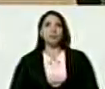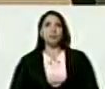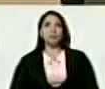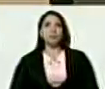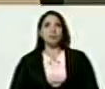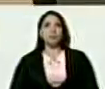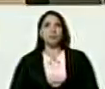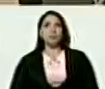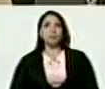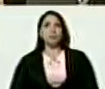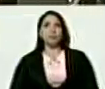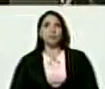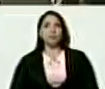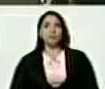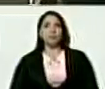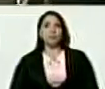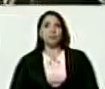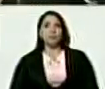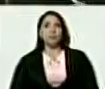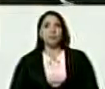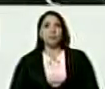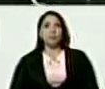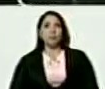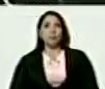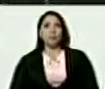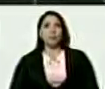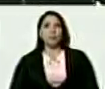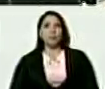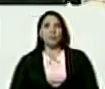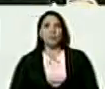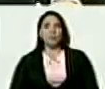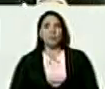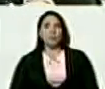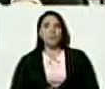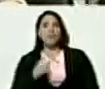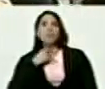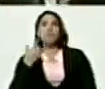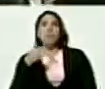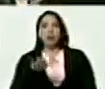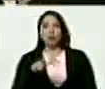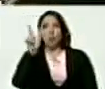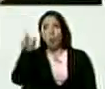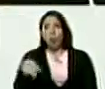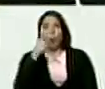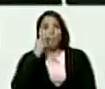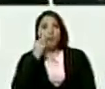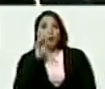haber asesinado a el sacerdote